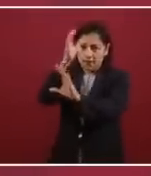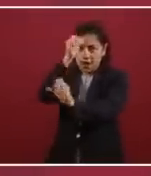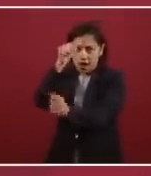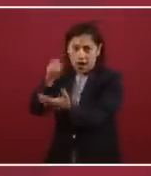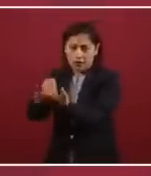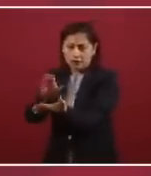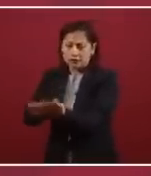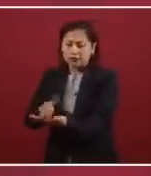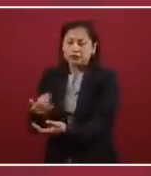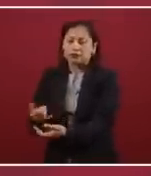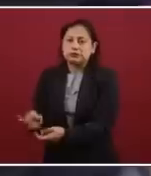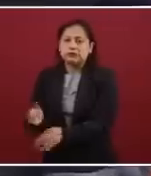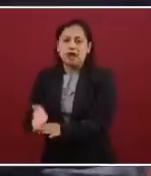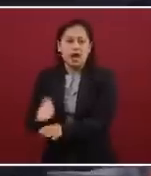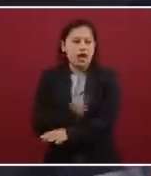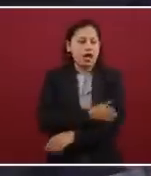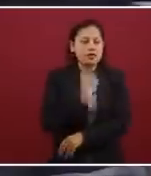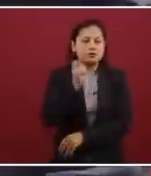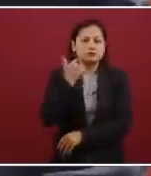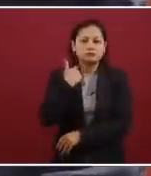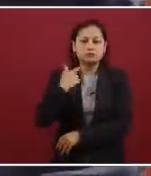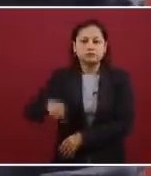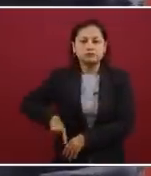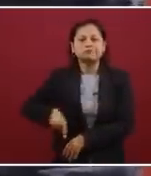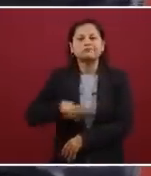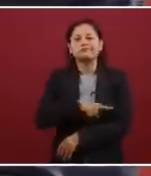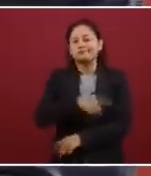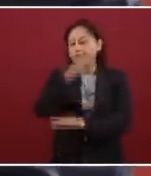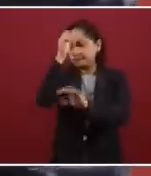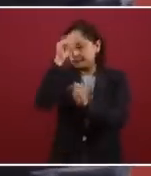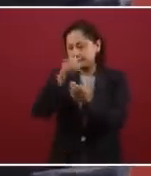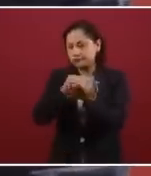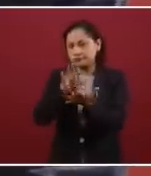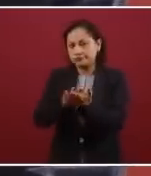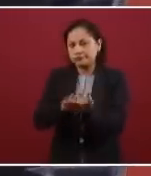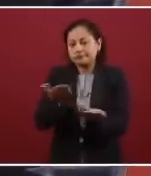Y entonces, en este hospital que dejan